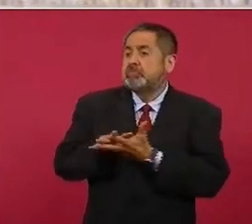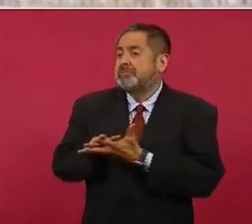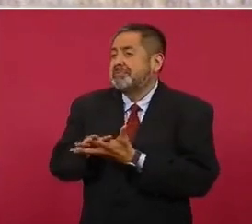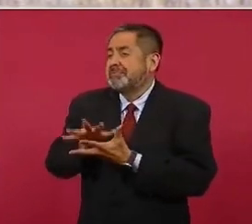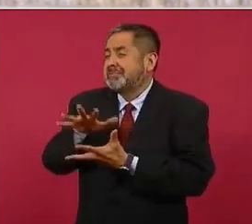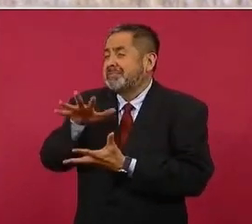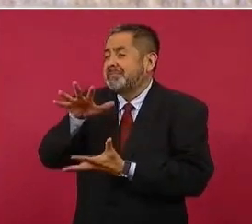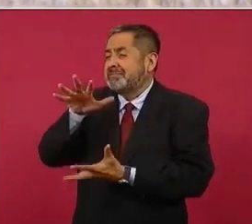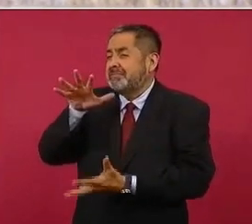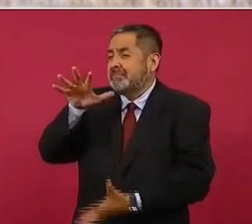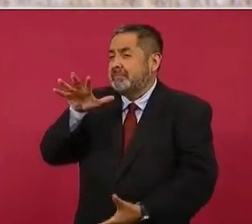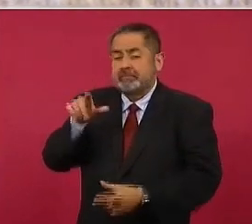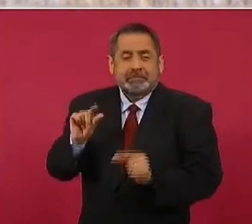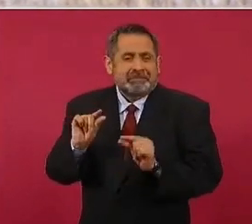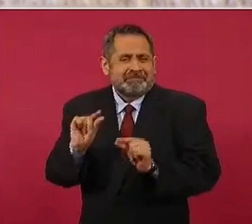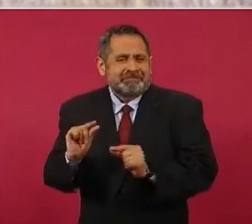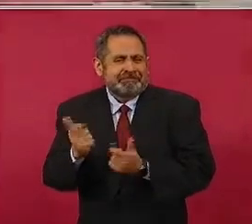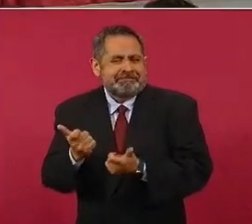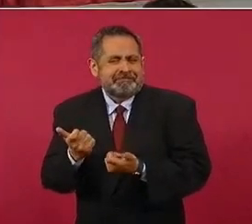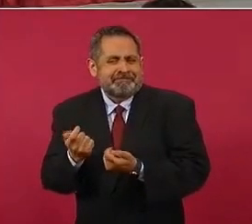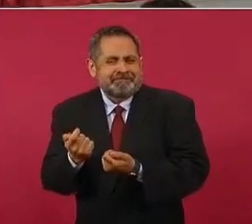la mayoría tiene poco.